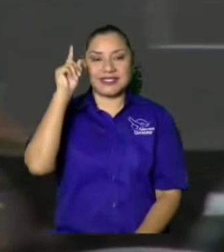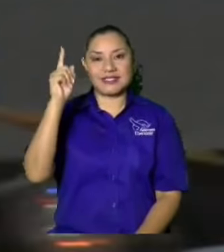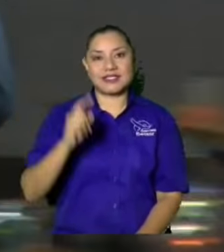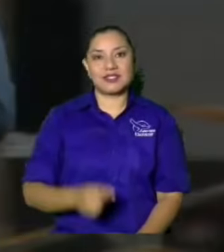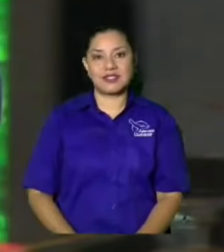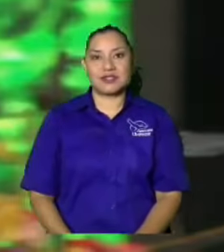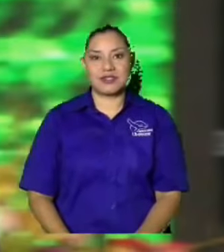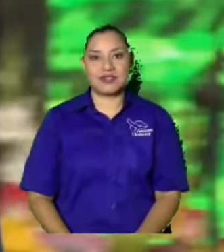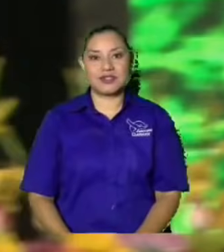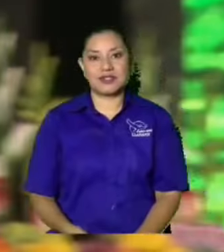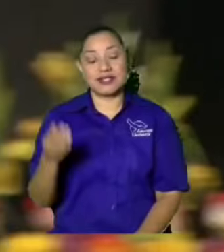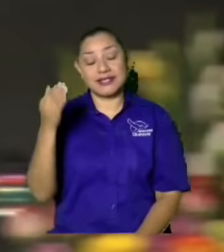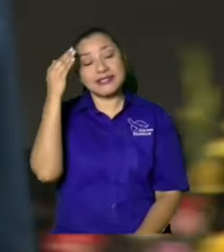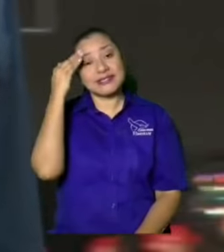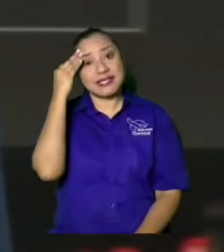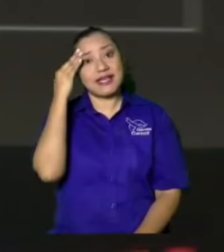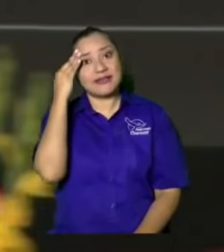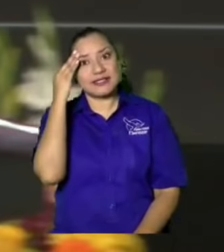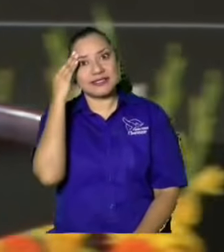Tú das el gozo.